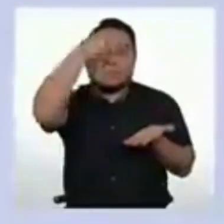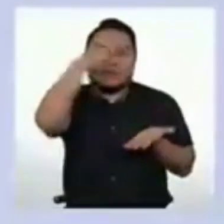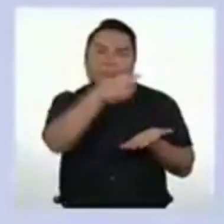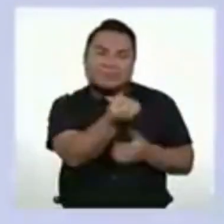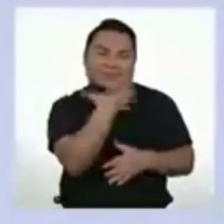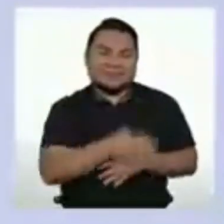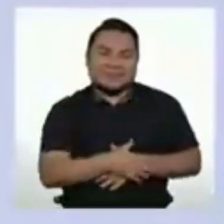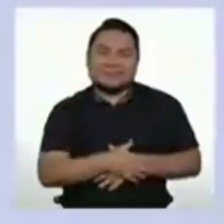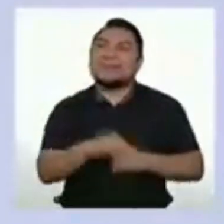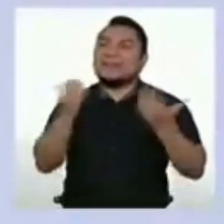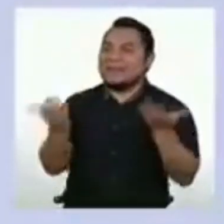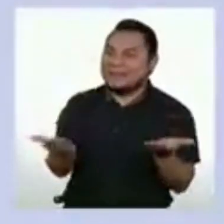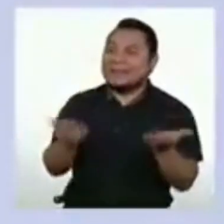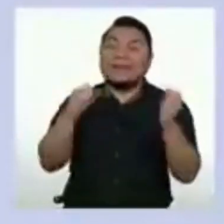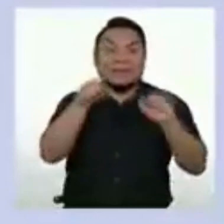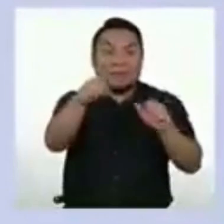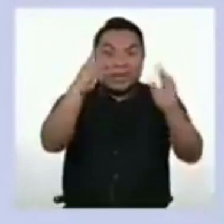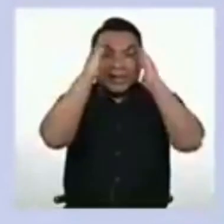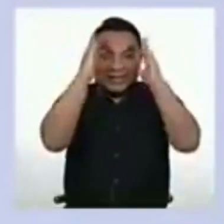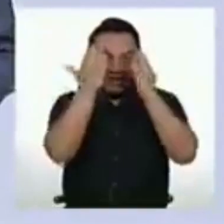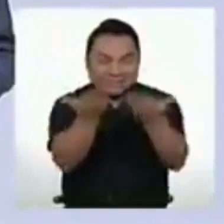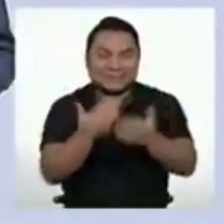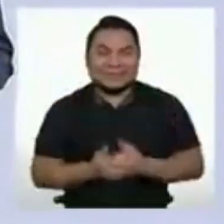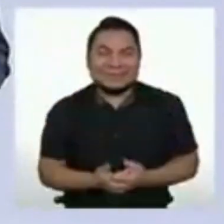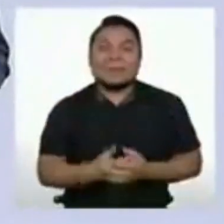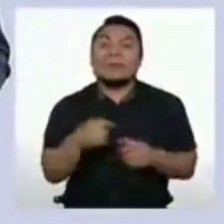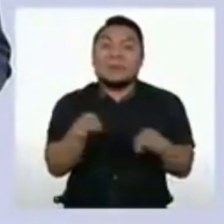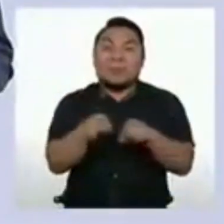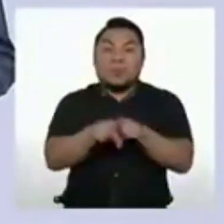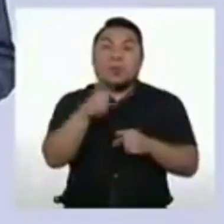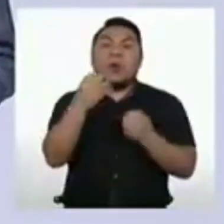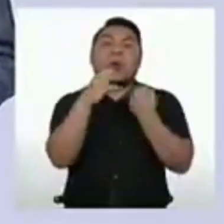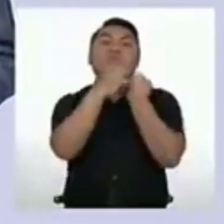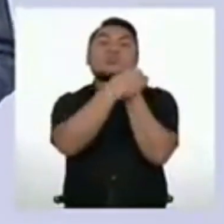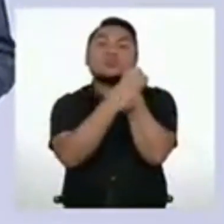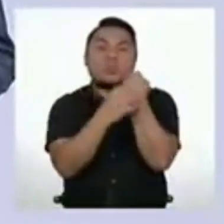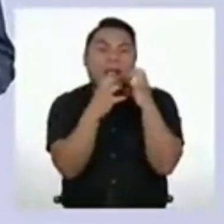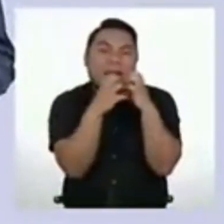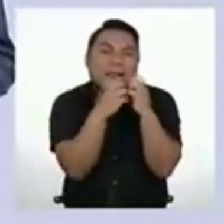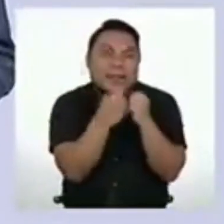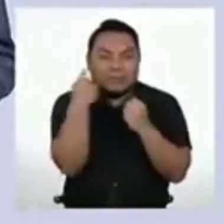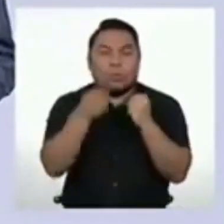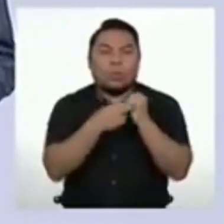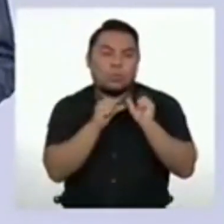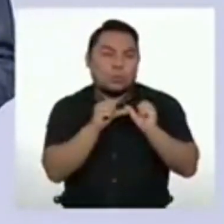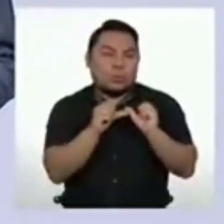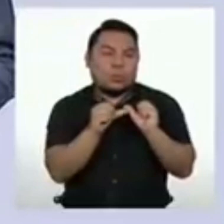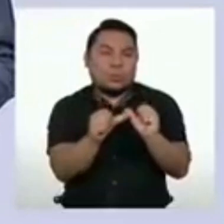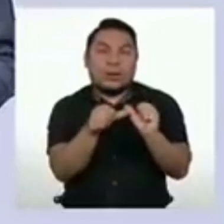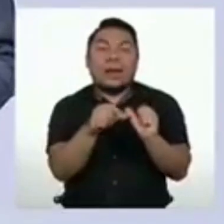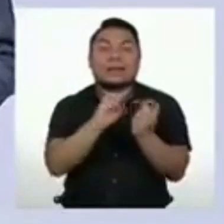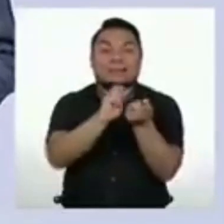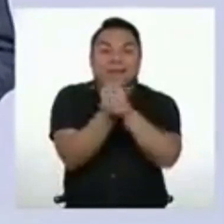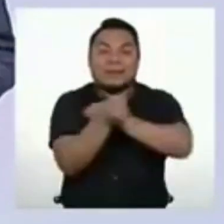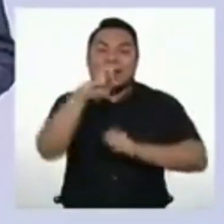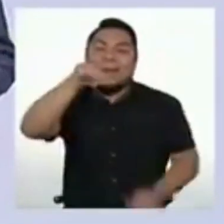mencionó. Entonces, atención a esto. Al igual que las uvas que pierden el agua para conservarse y se transforman en